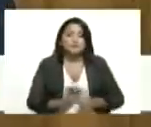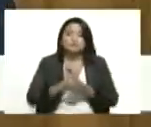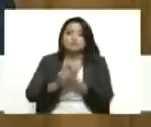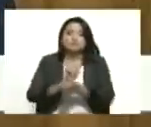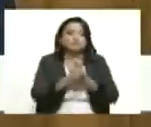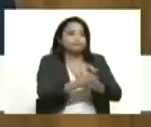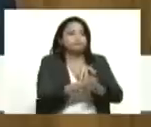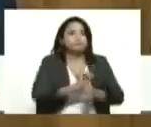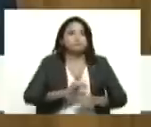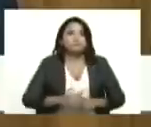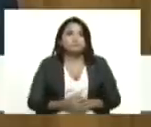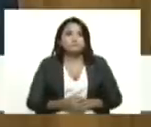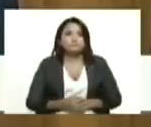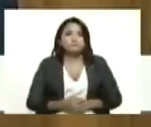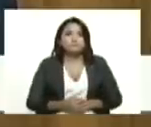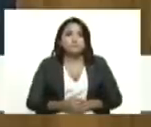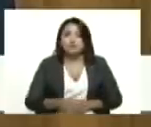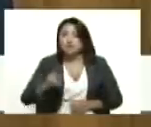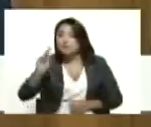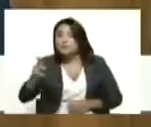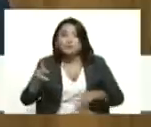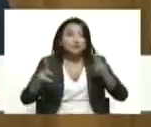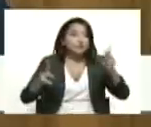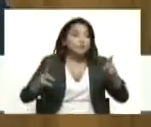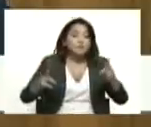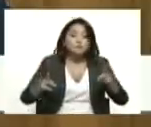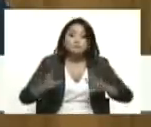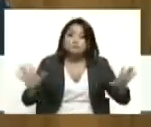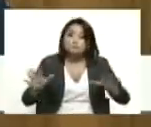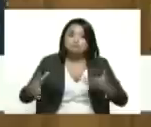Los otros, claro, pues